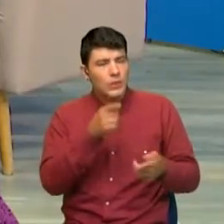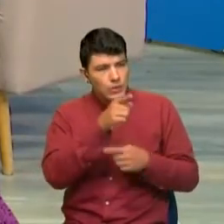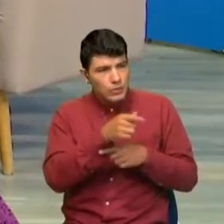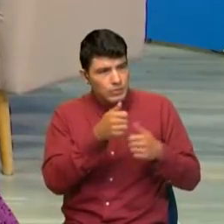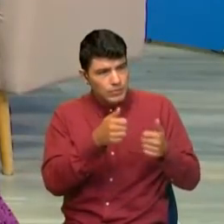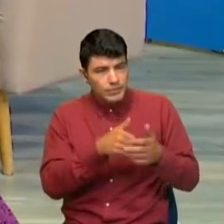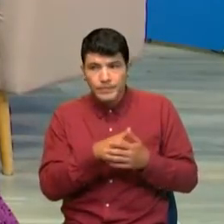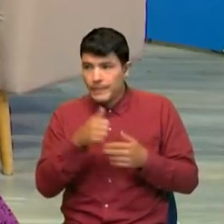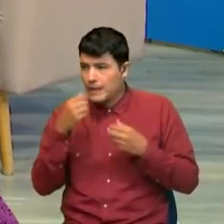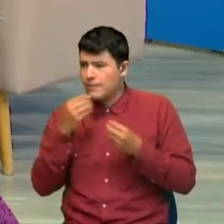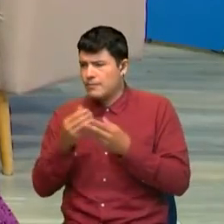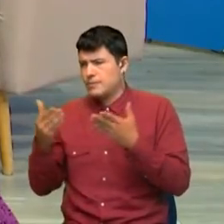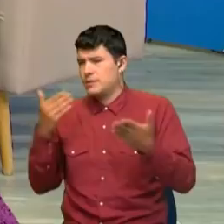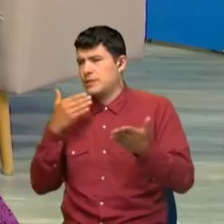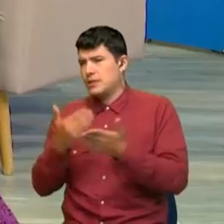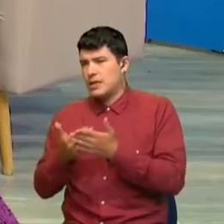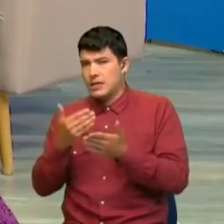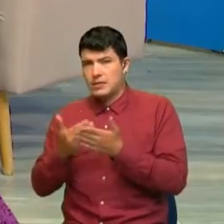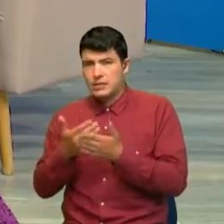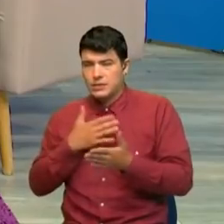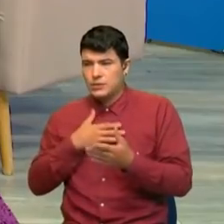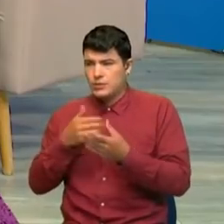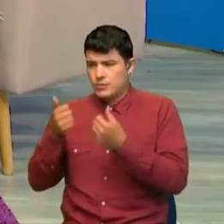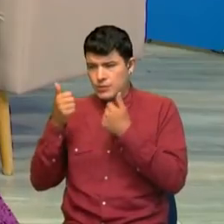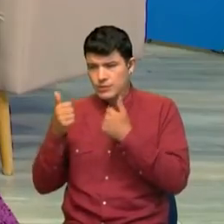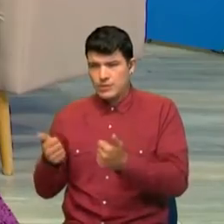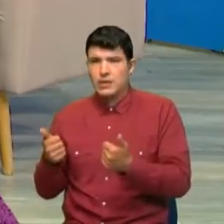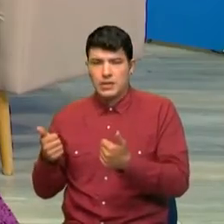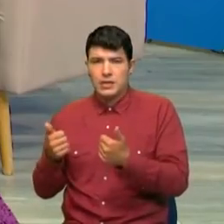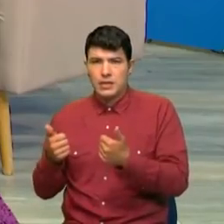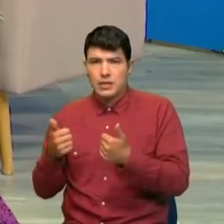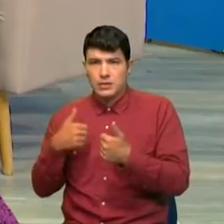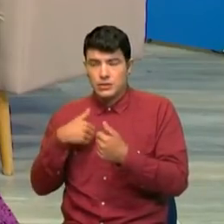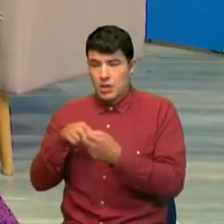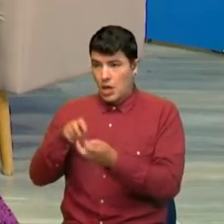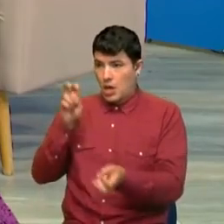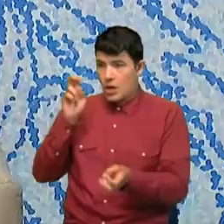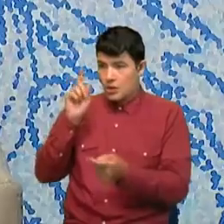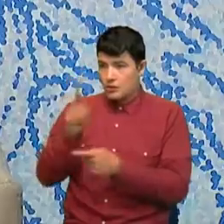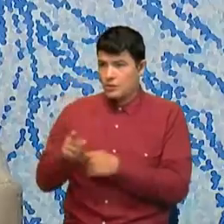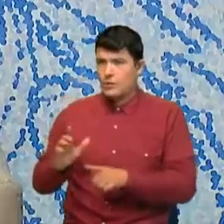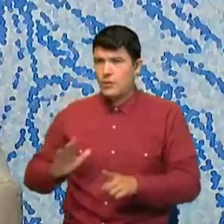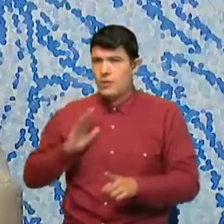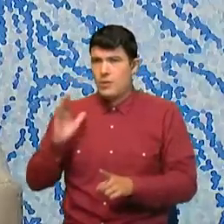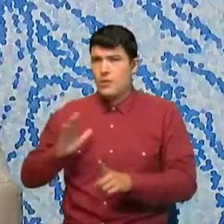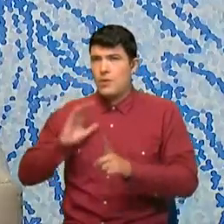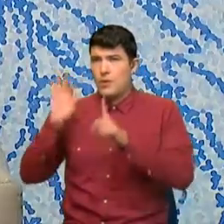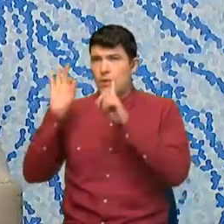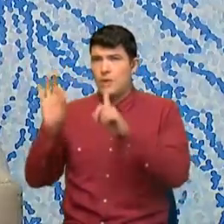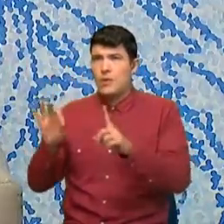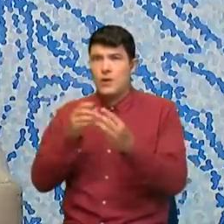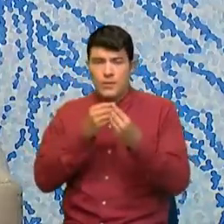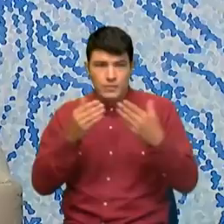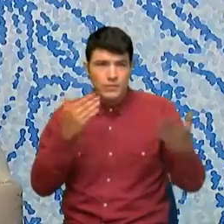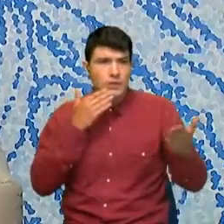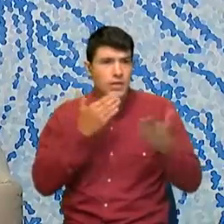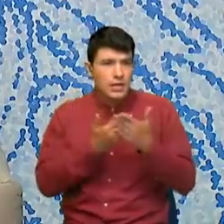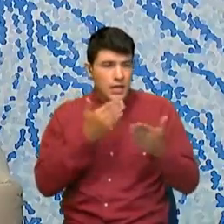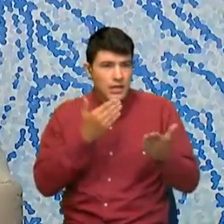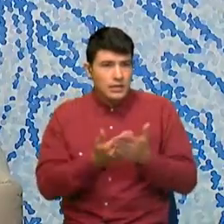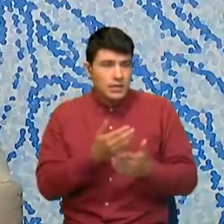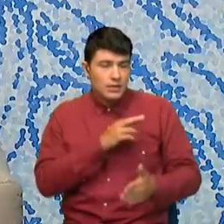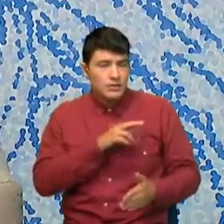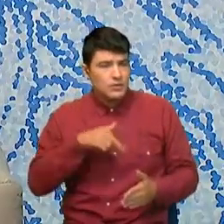tardes. Muchas gracias, muy asombrada por su elegancia. Gracias, doña Eugenia. Creo que hoy